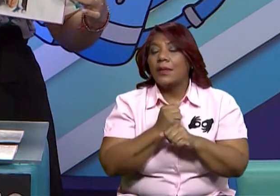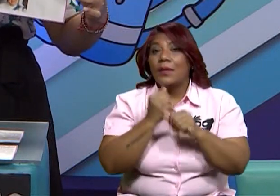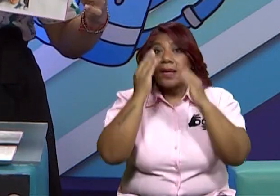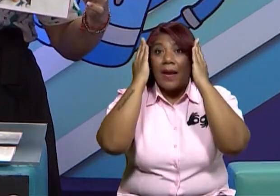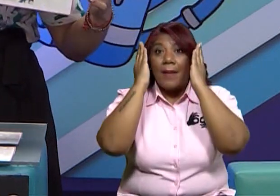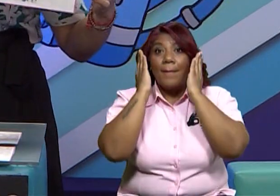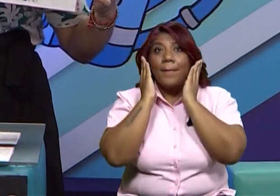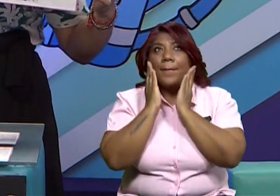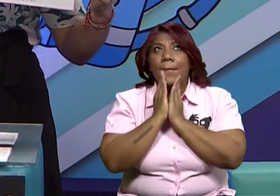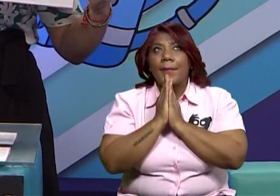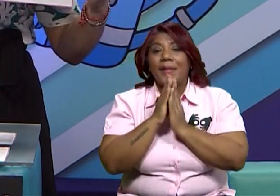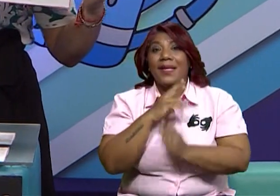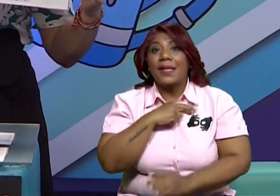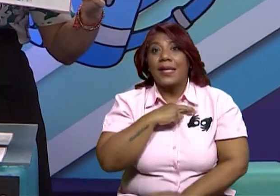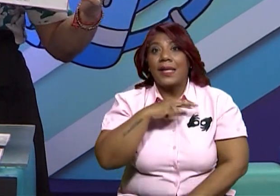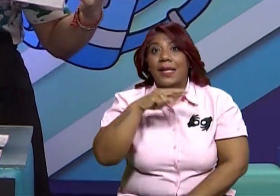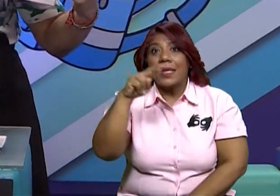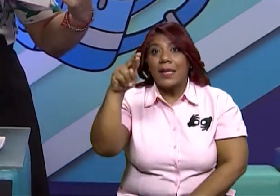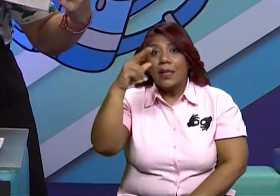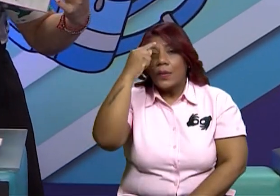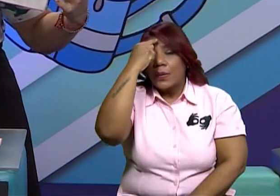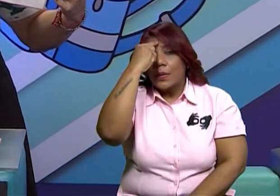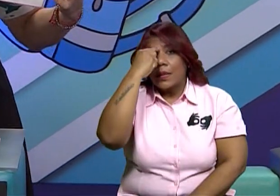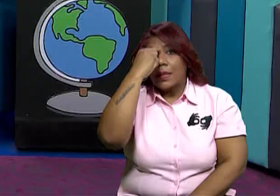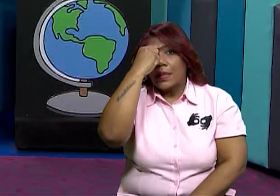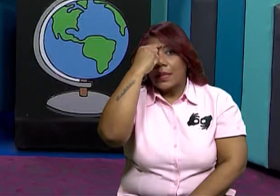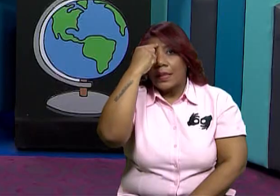una religiosa